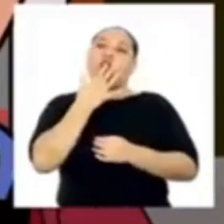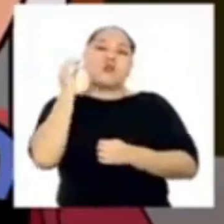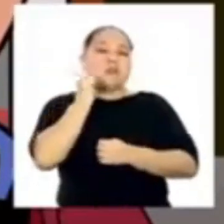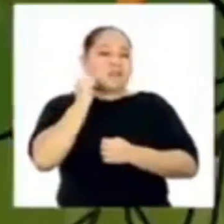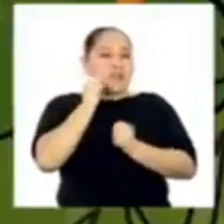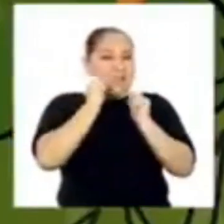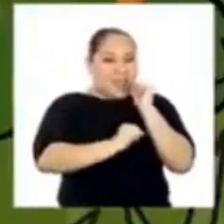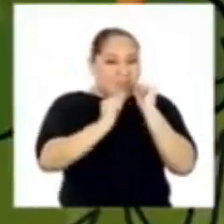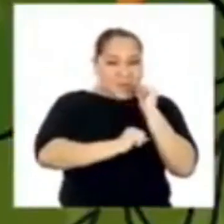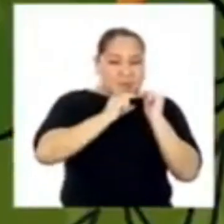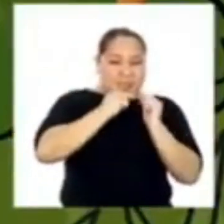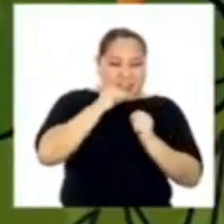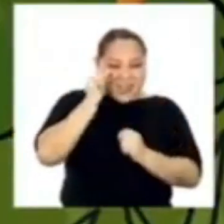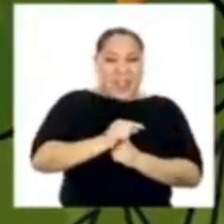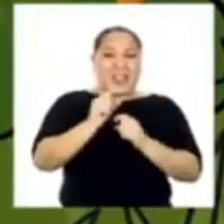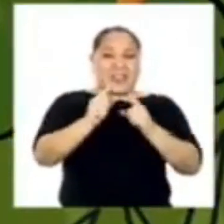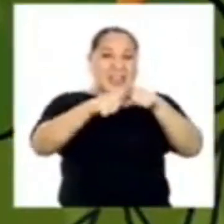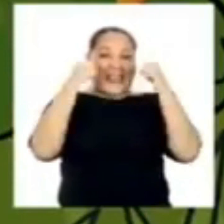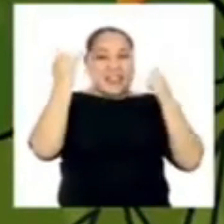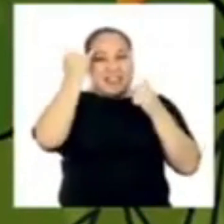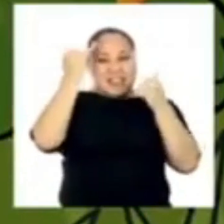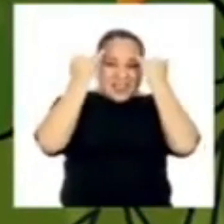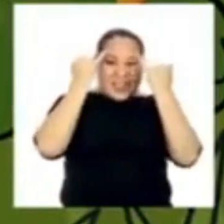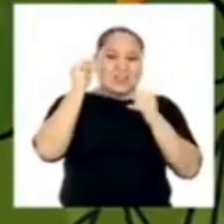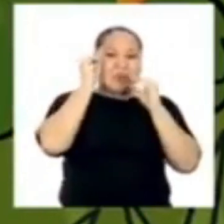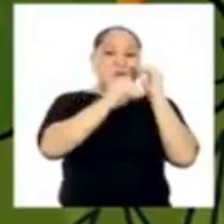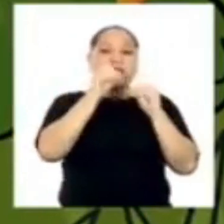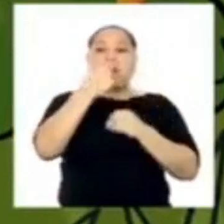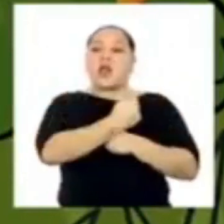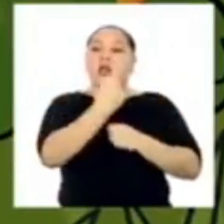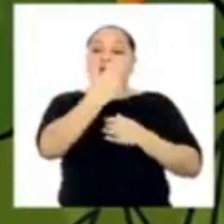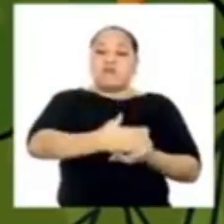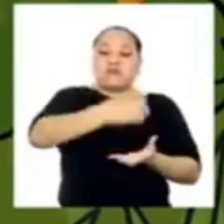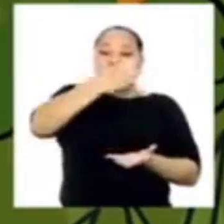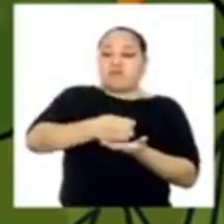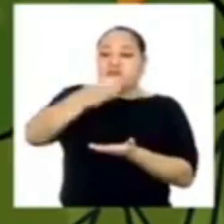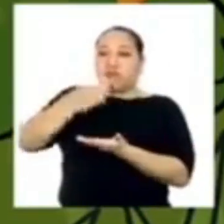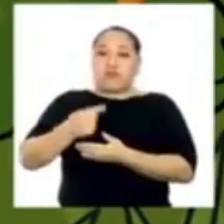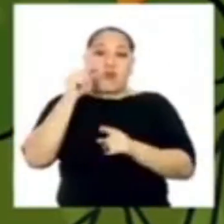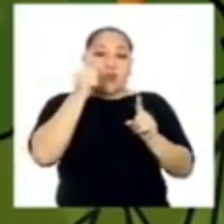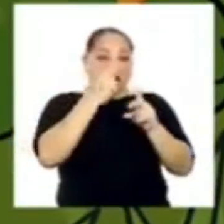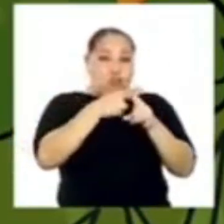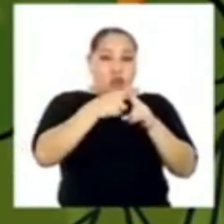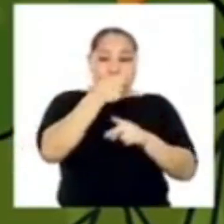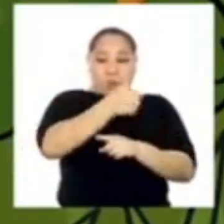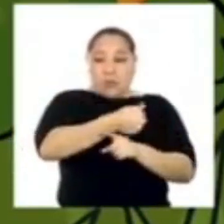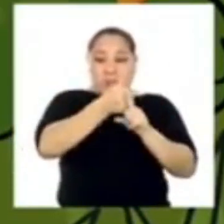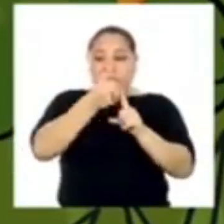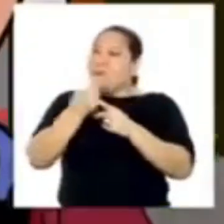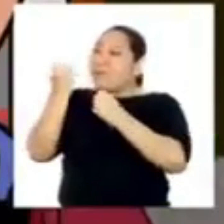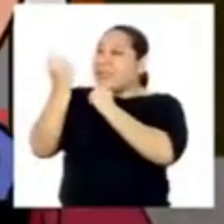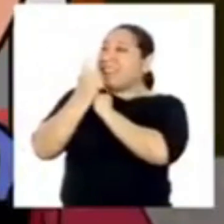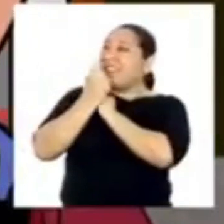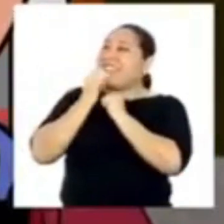los colores. Sí, hermanita, me parece una gran idea. Y si le ponemos a cada tacho un cartelito con su nombre, será